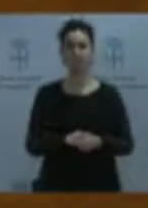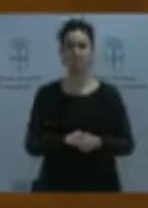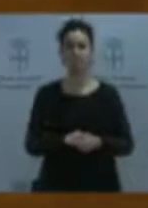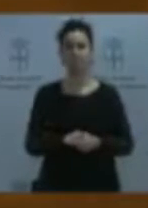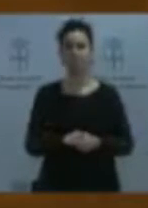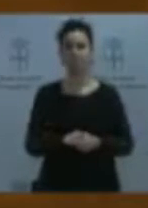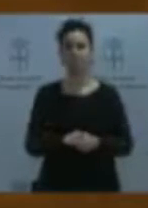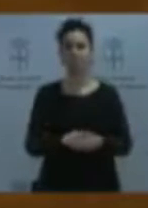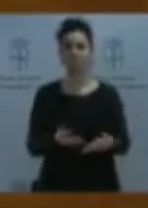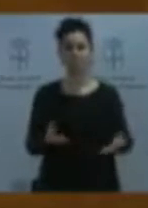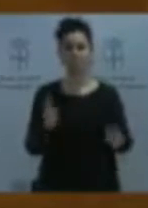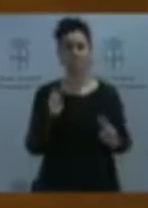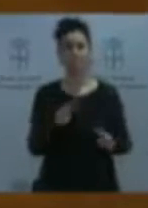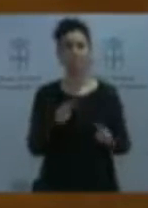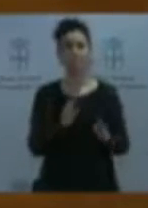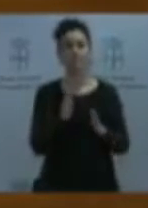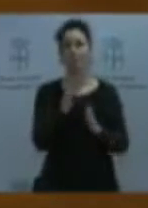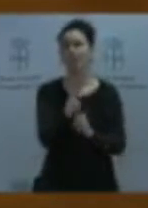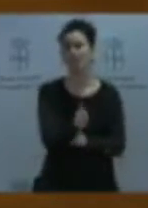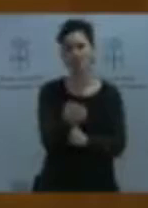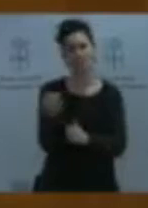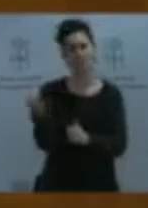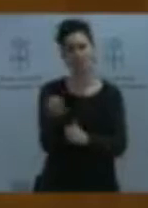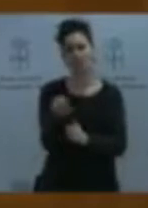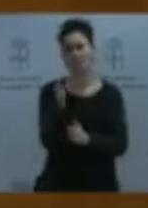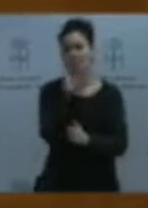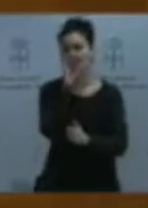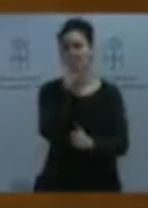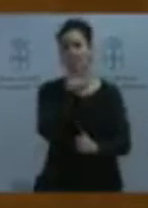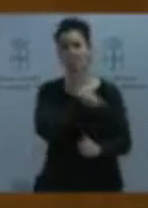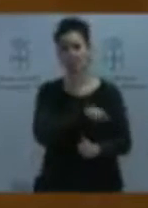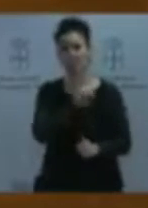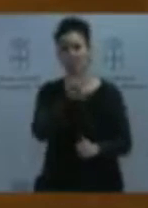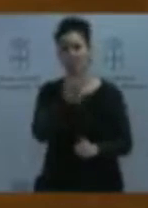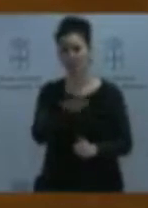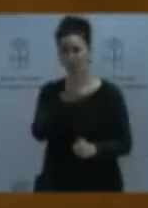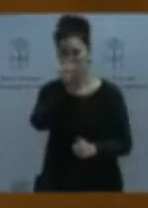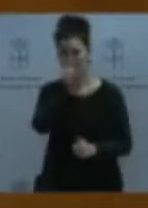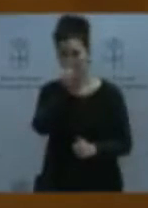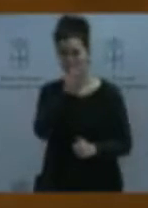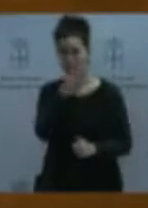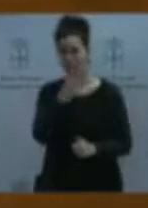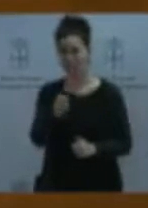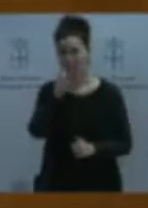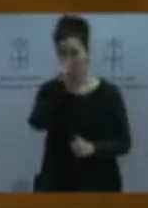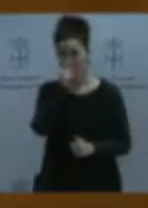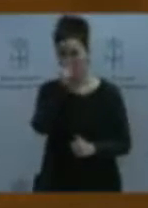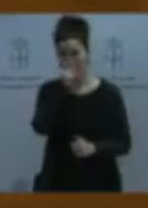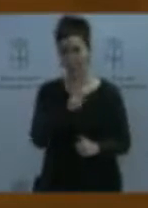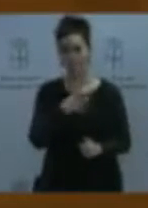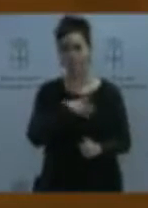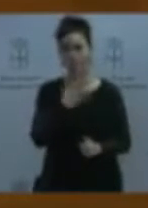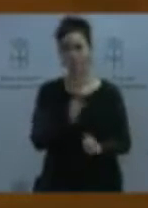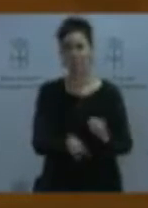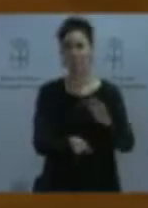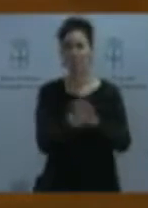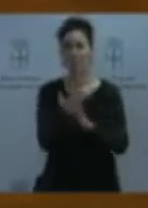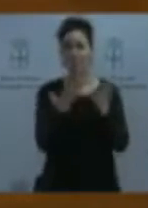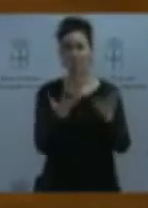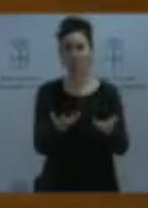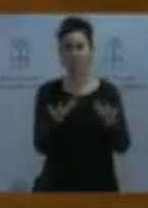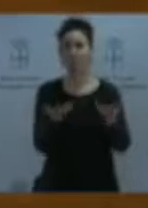vamos a tener que vivir dentro de 15, 20 años. Y para eso tenemos que empezar a hablar de gestión, como decía, de la demanda, empezar